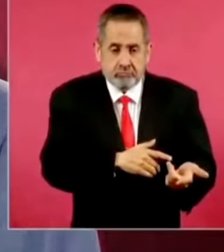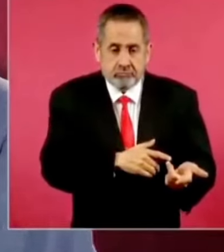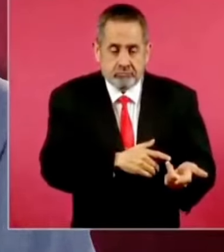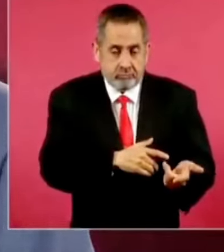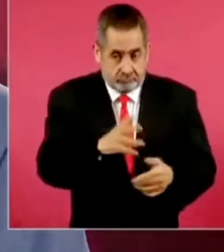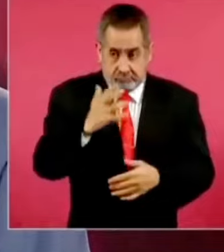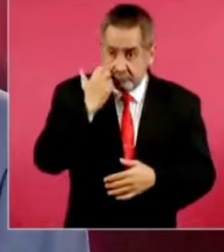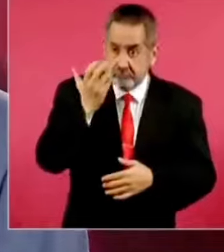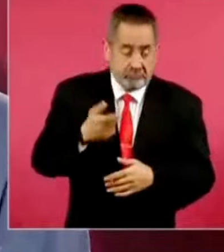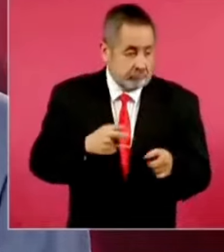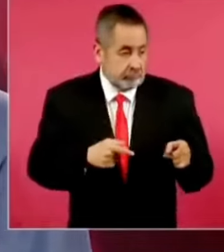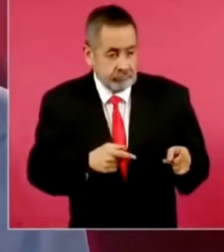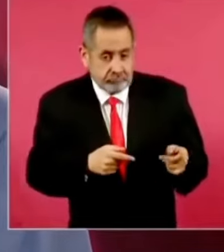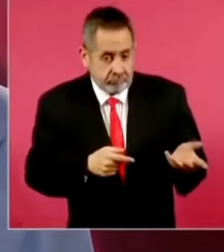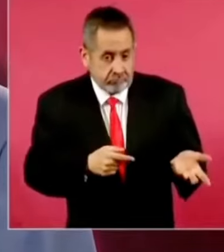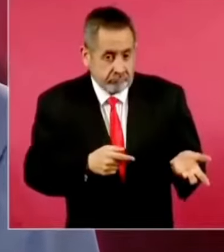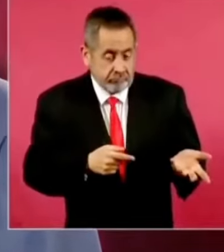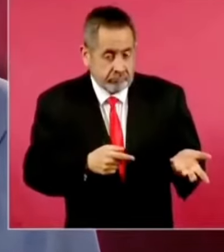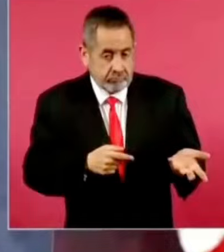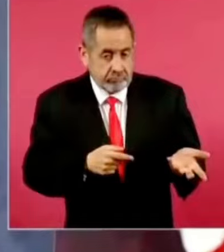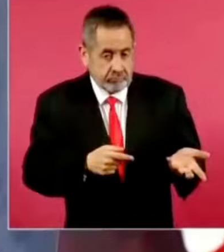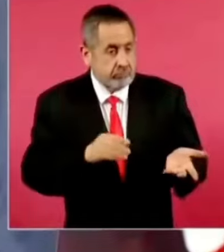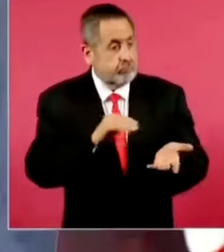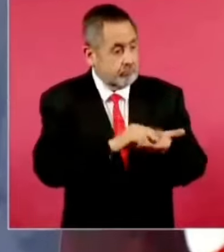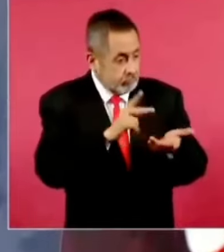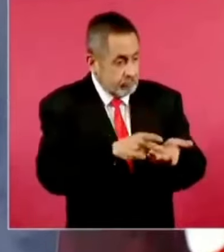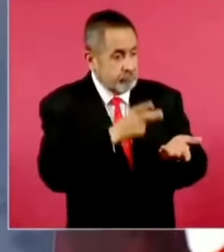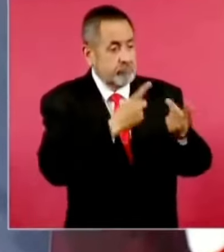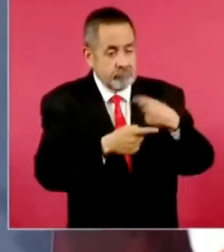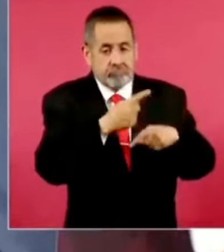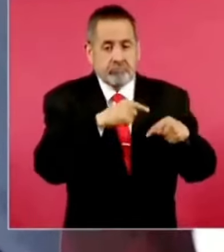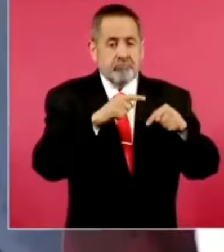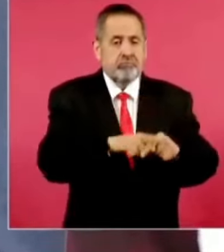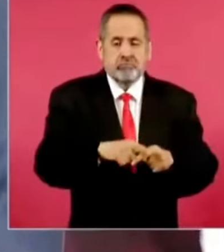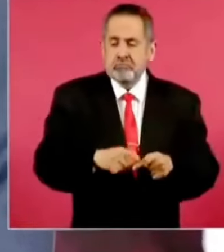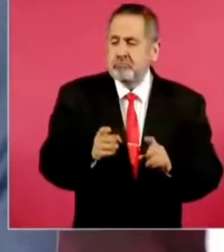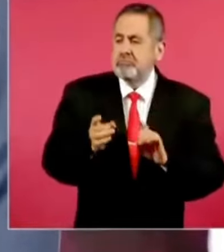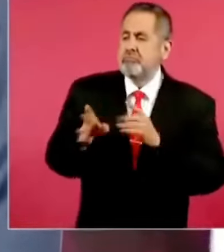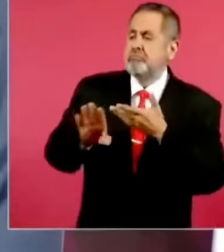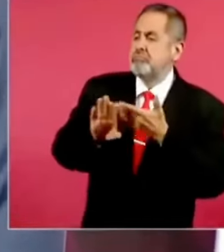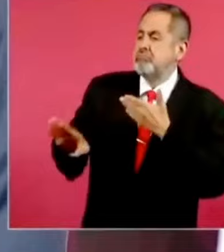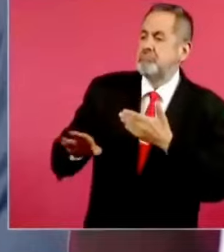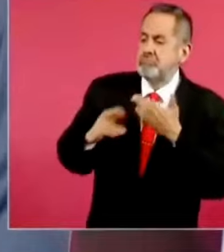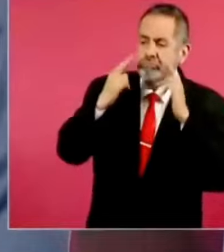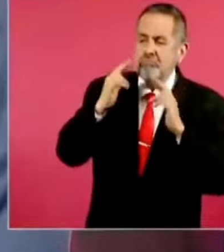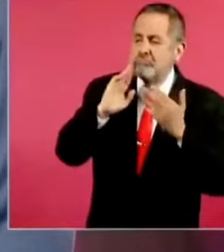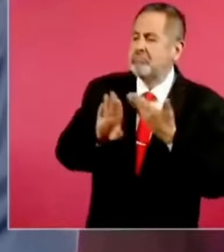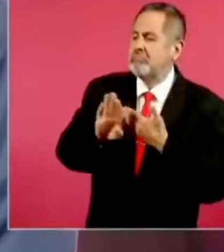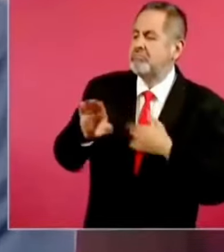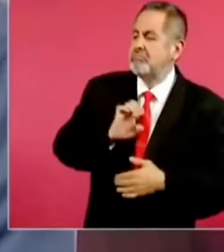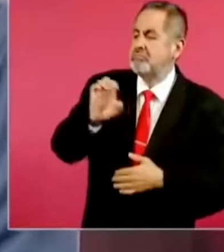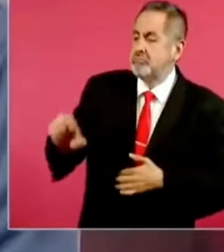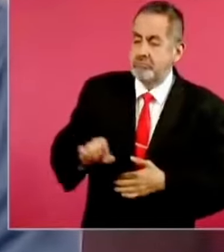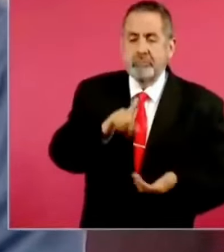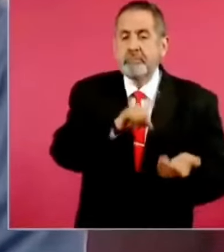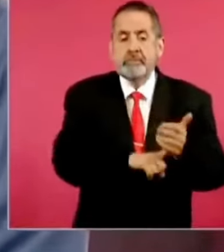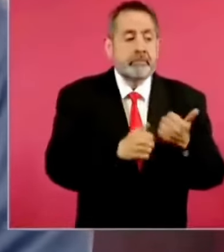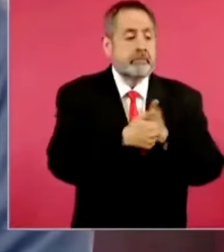¿Quieren que regrese el racismo? Que estaba encubierto,